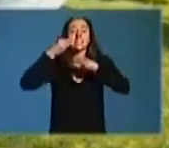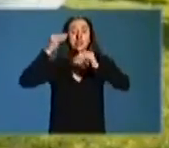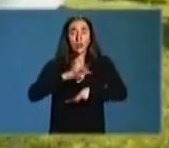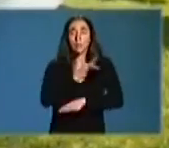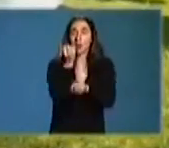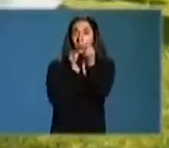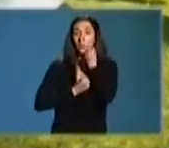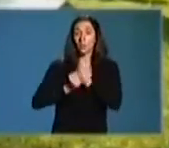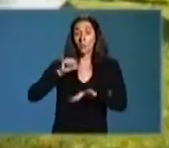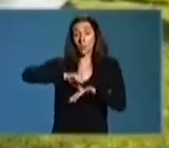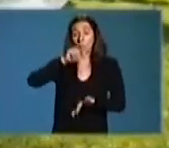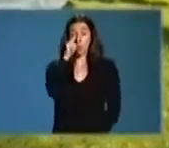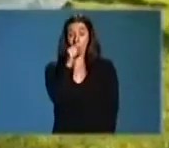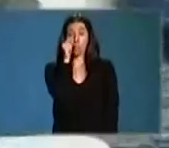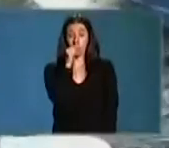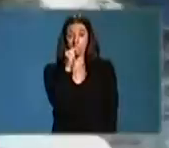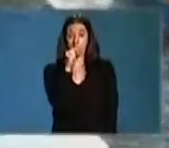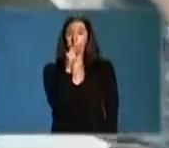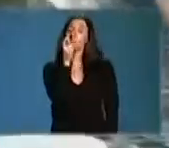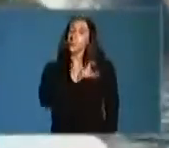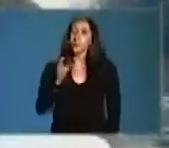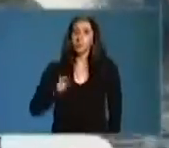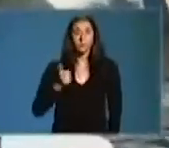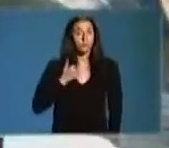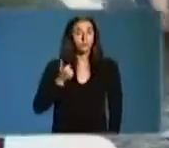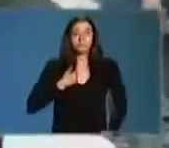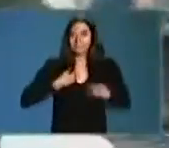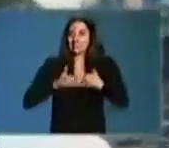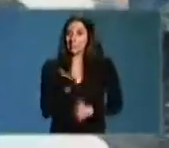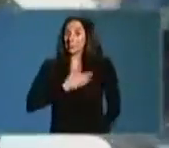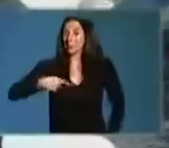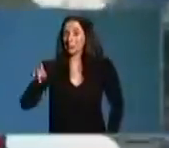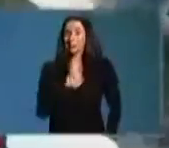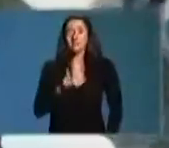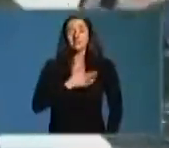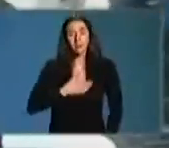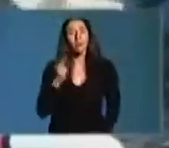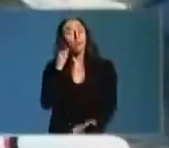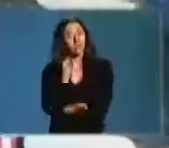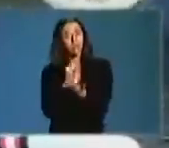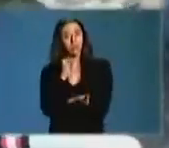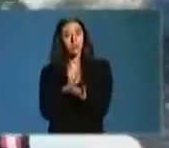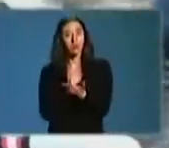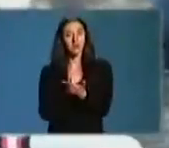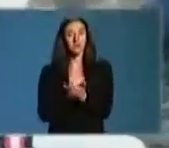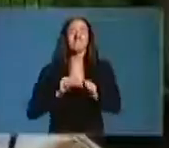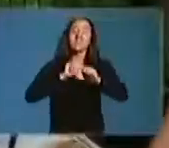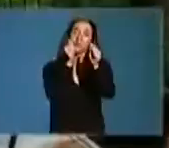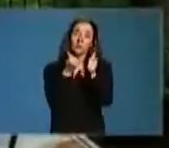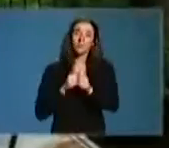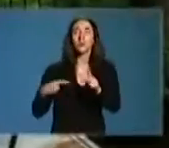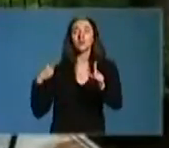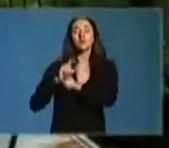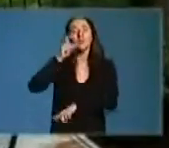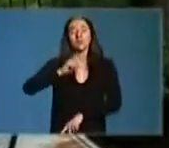económico nacida de aiken un quiso perder la oportunidad de estar a alguno de estas actividades fue una forma también de casi gente con el